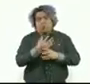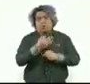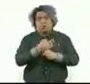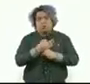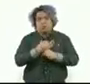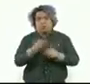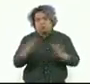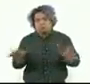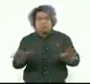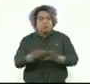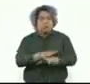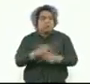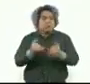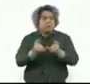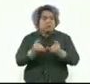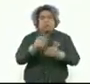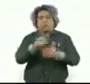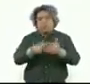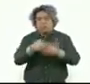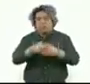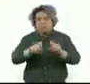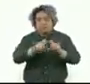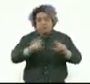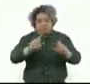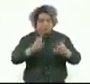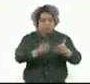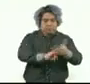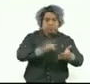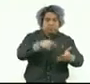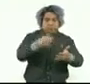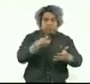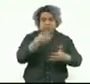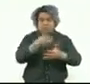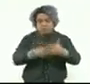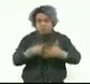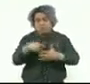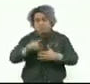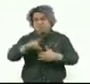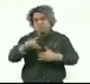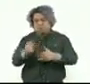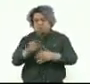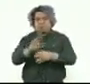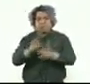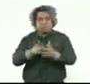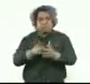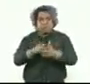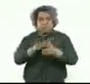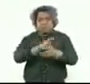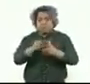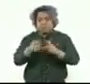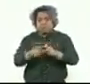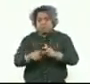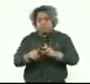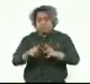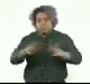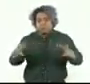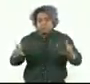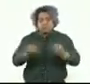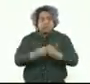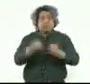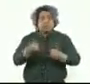emplacamiento y registro y todo lo demás. Sí, hay 10 en funcionamiento. tenemos 10 en